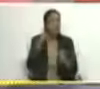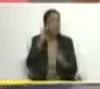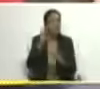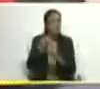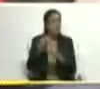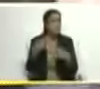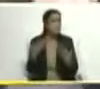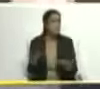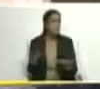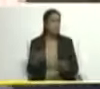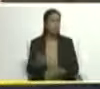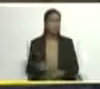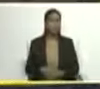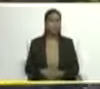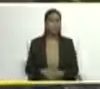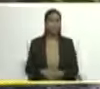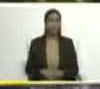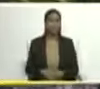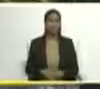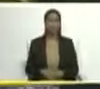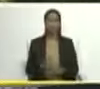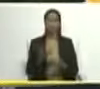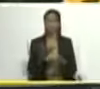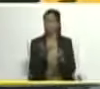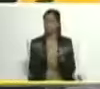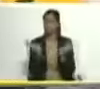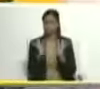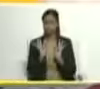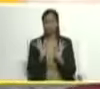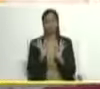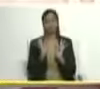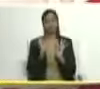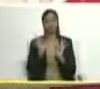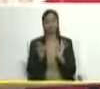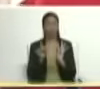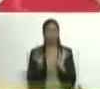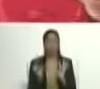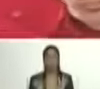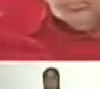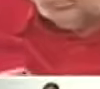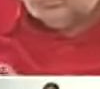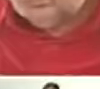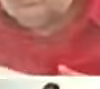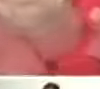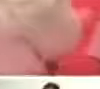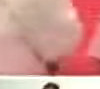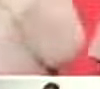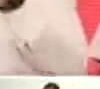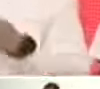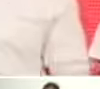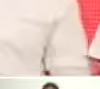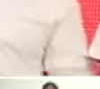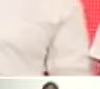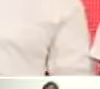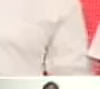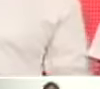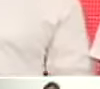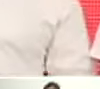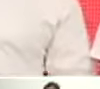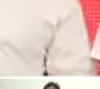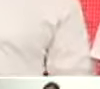y está presente de manera especial la República de Honduras, que hoy es presidente de la